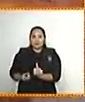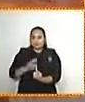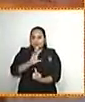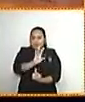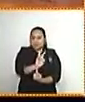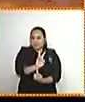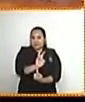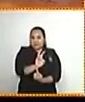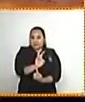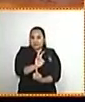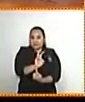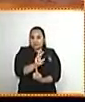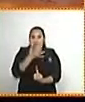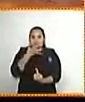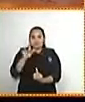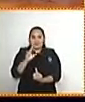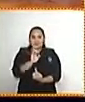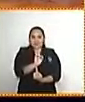7, segundo dígito, suerte.